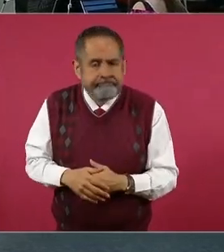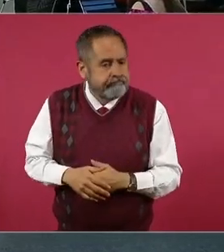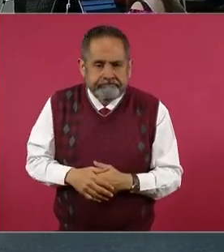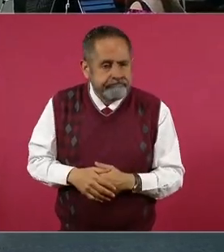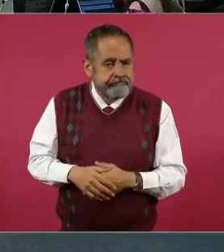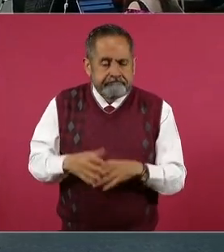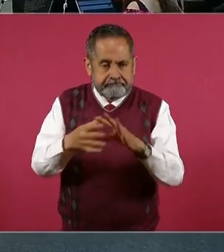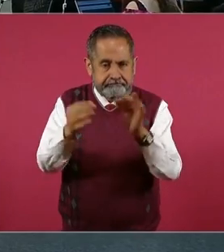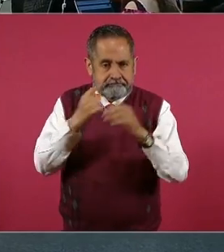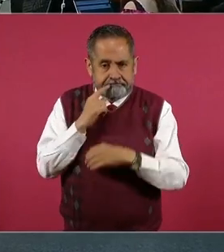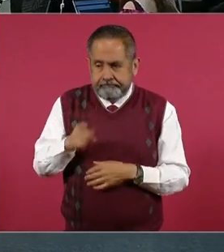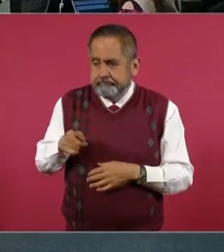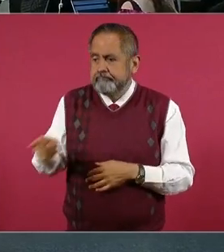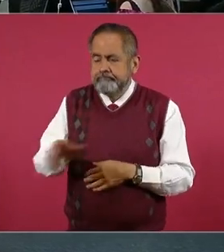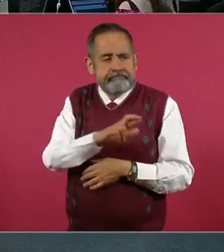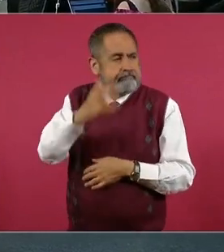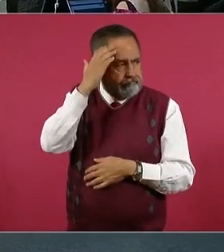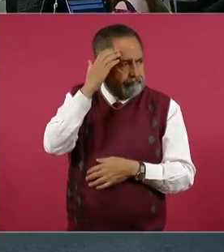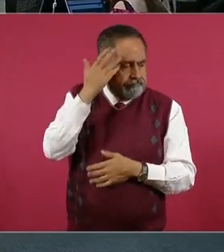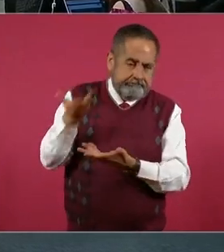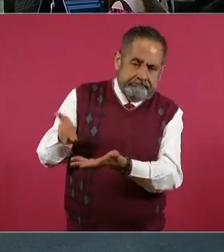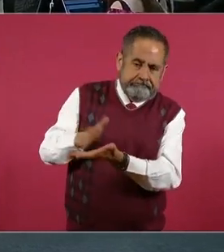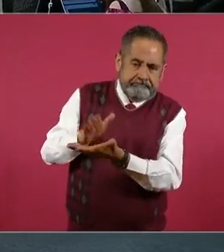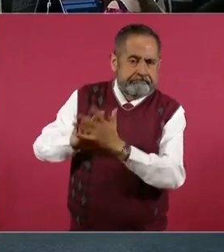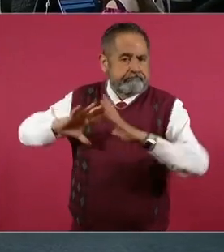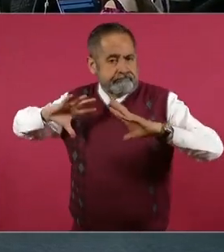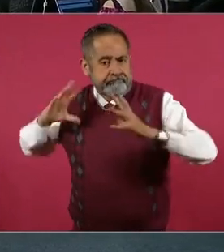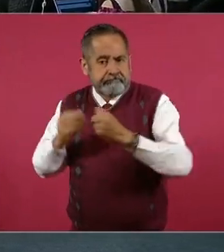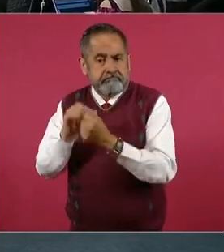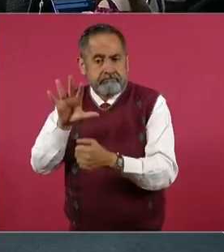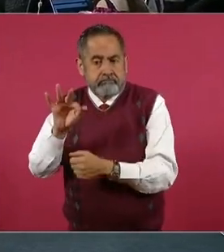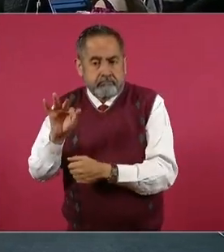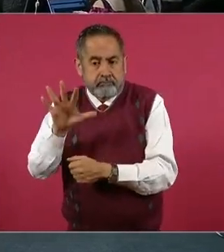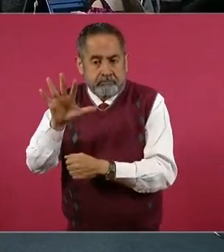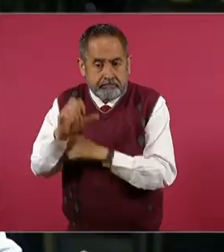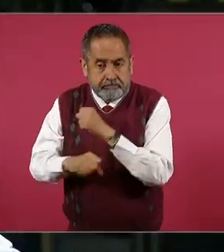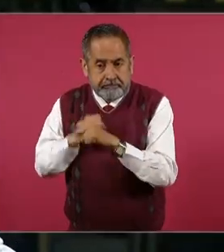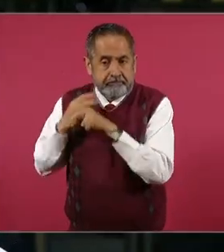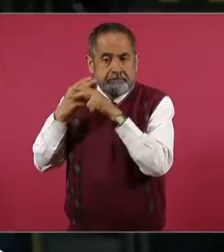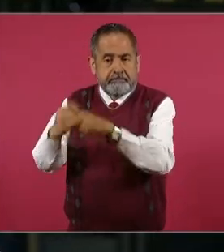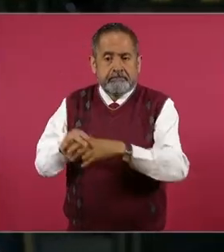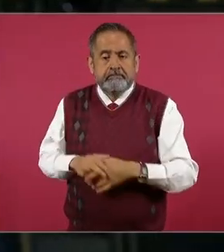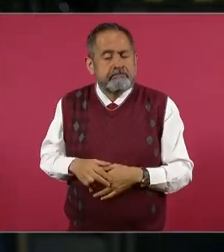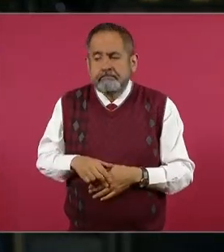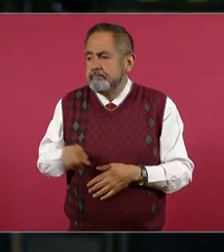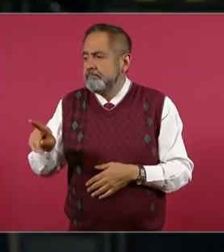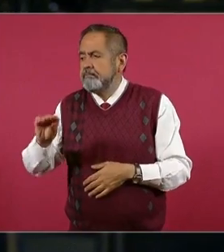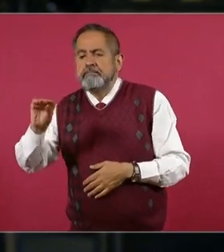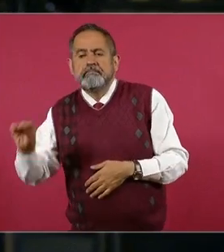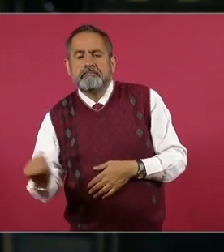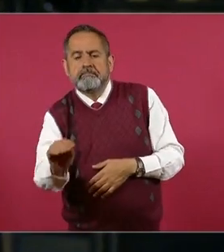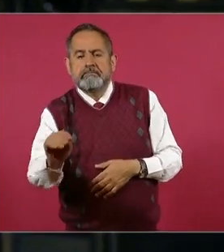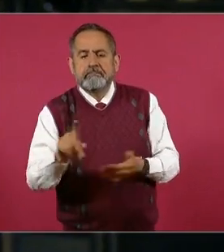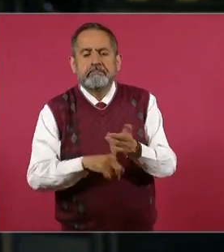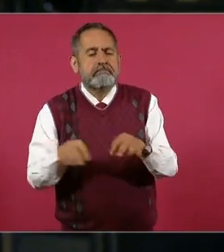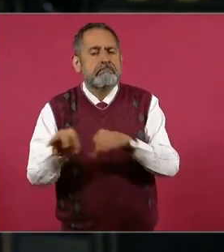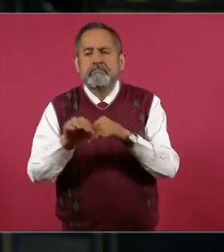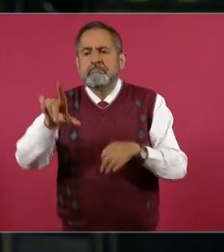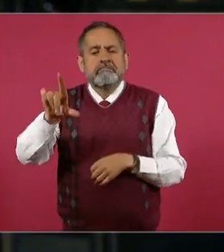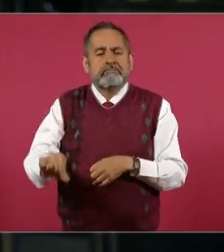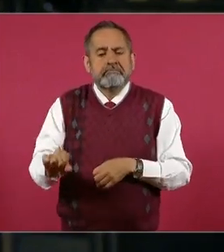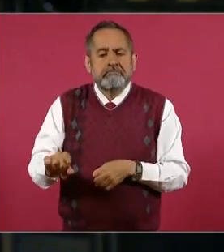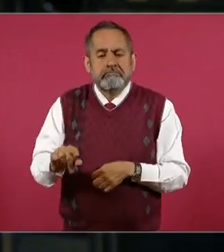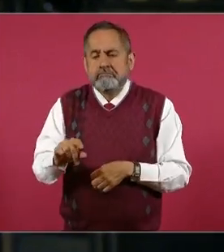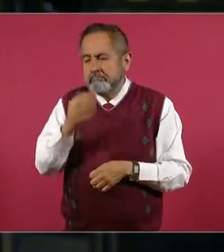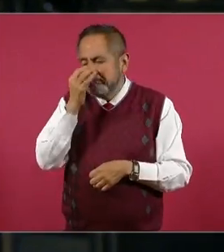presidente. En lugar de ser reconocido por sus más de 45 años de servicio, fue reinstalado en un puesto inapropiado y